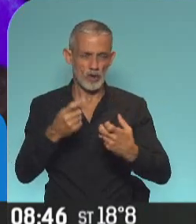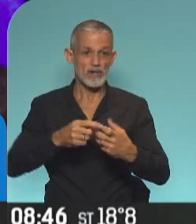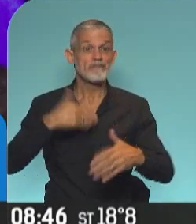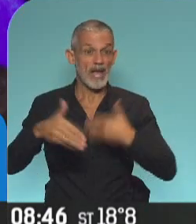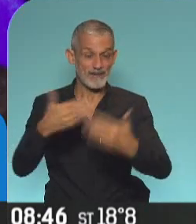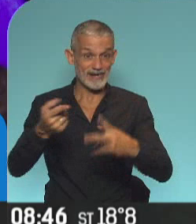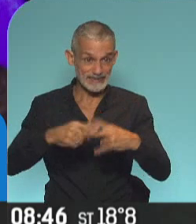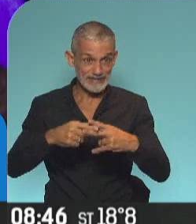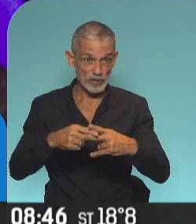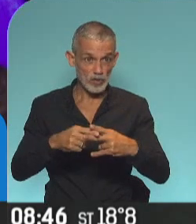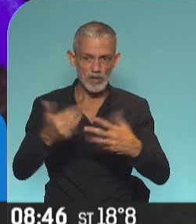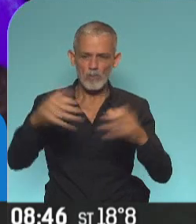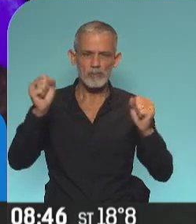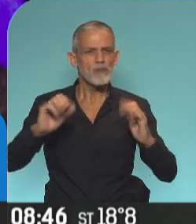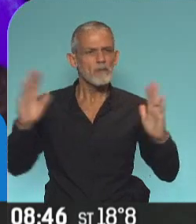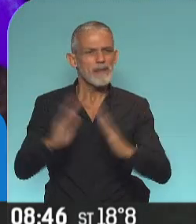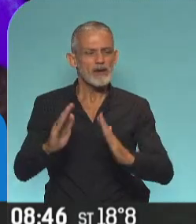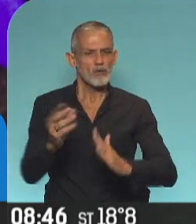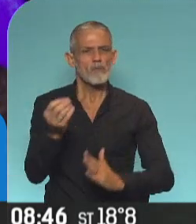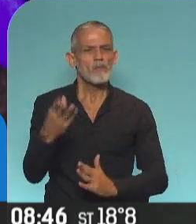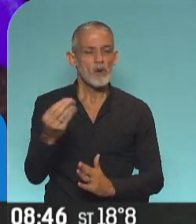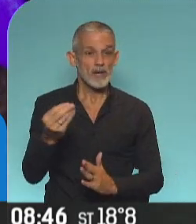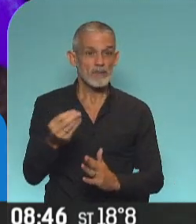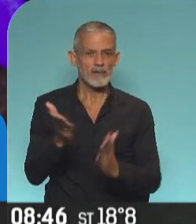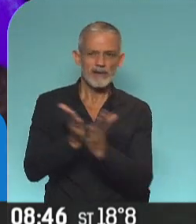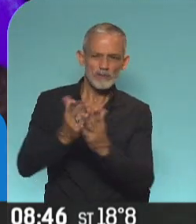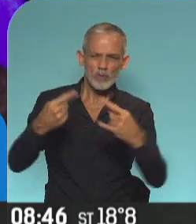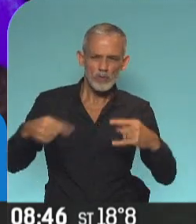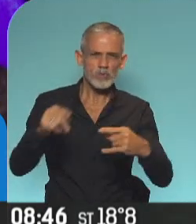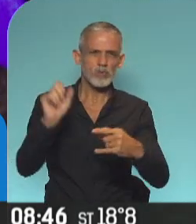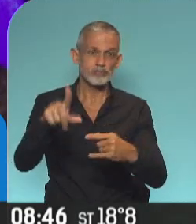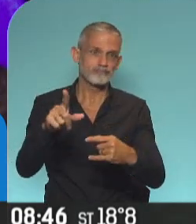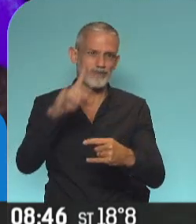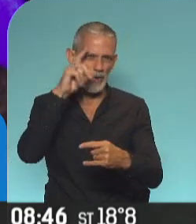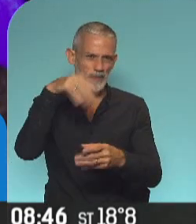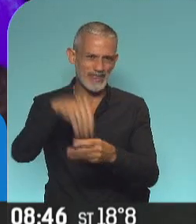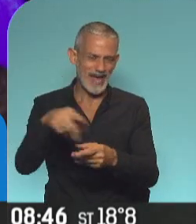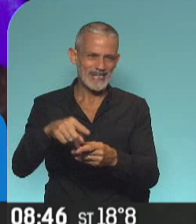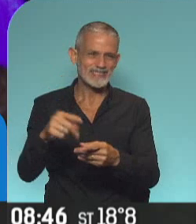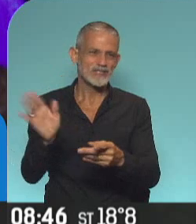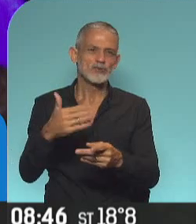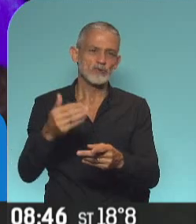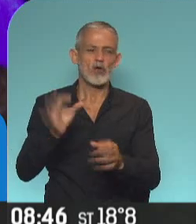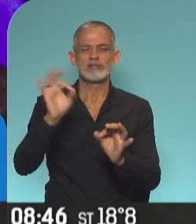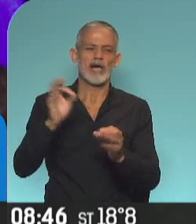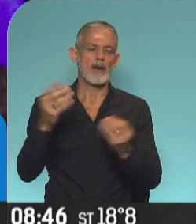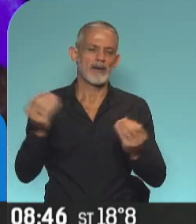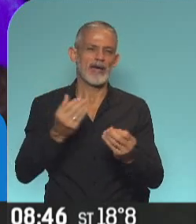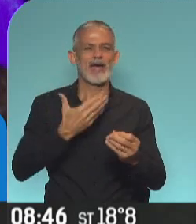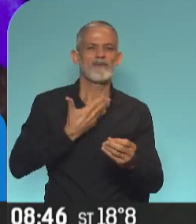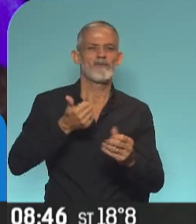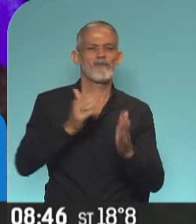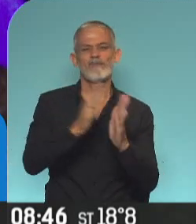también han disminuido porque los estudios clínicos y ahora hoy en día toda la gente conoce lo que es el estudio fase 3